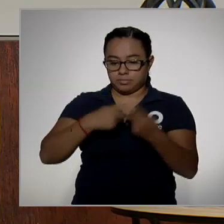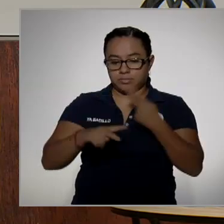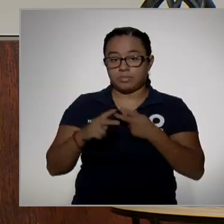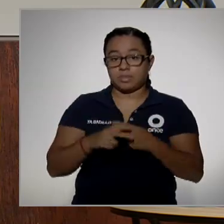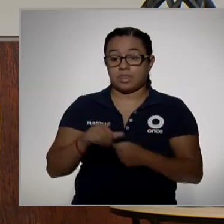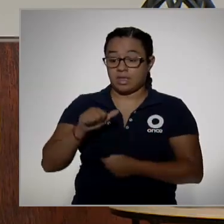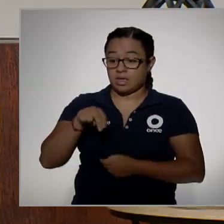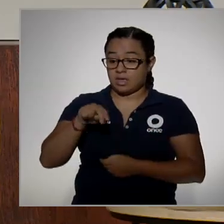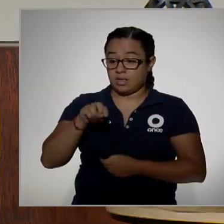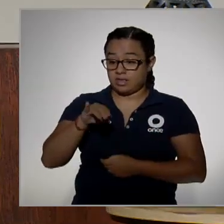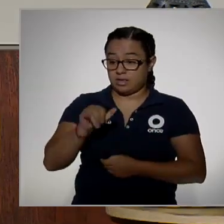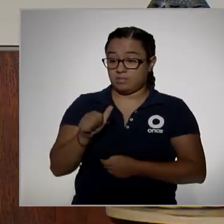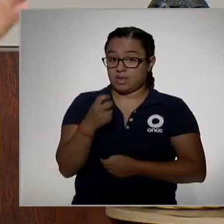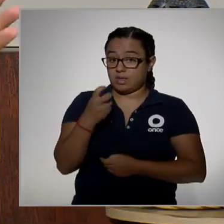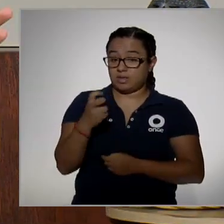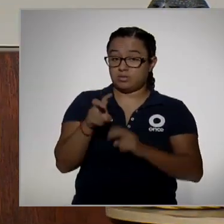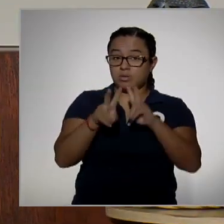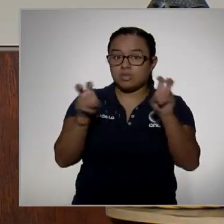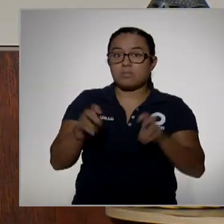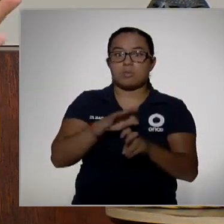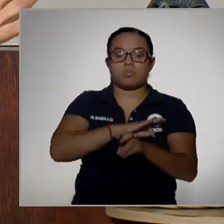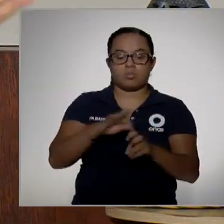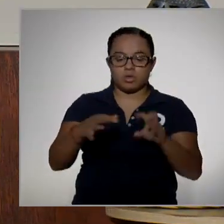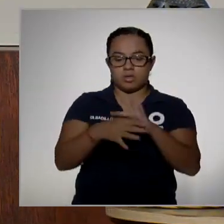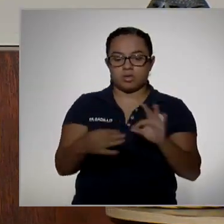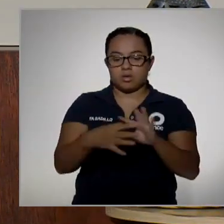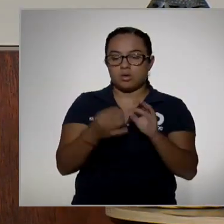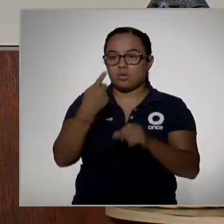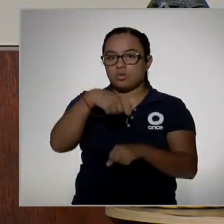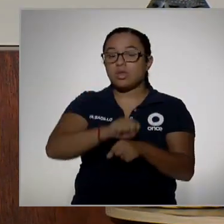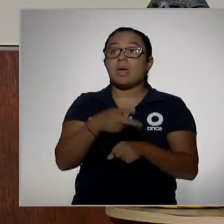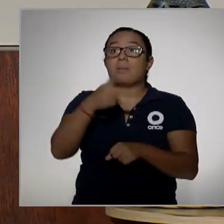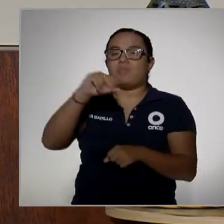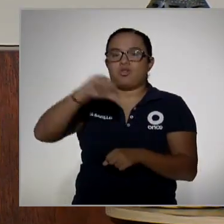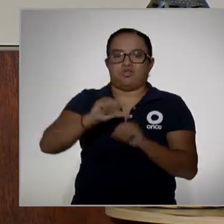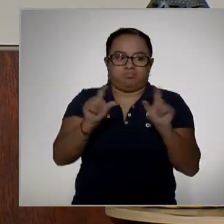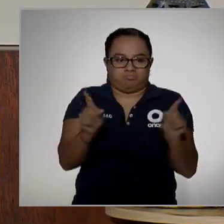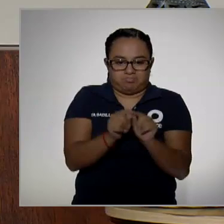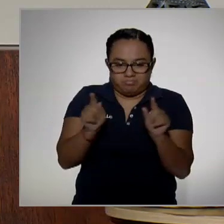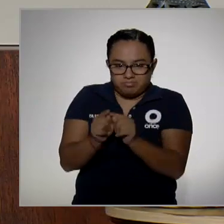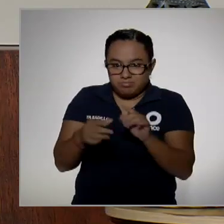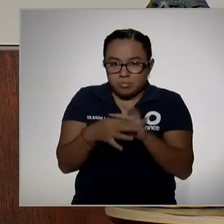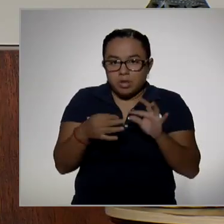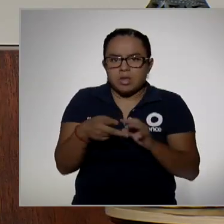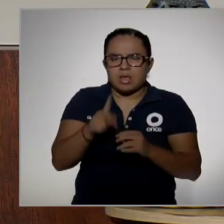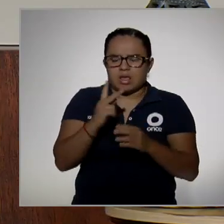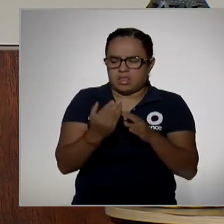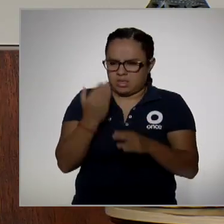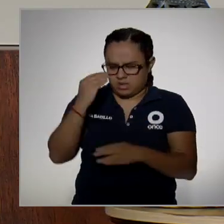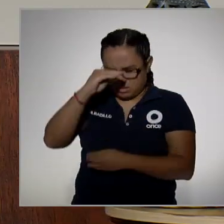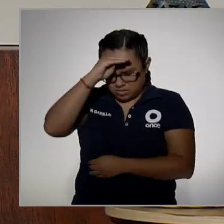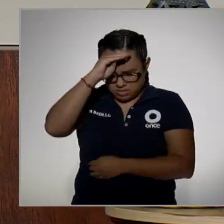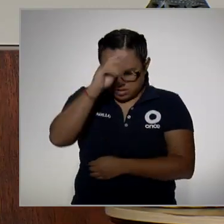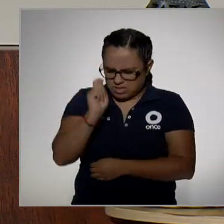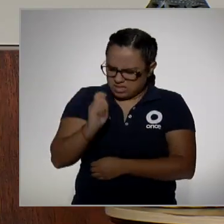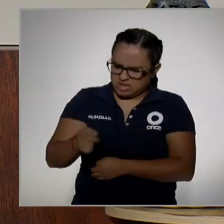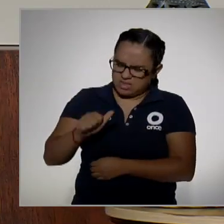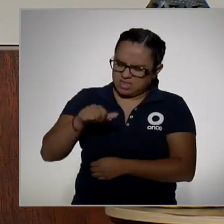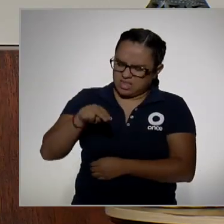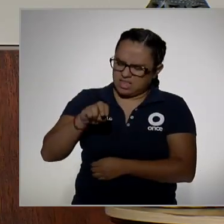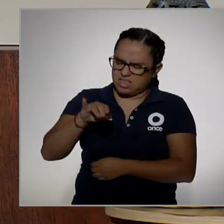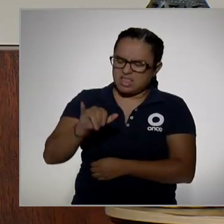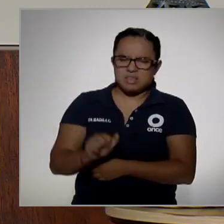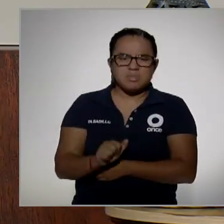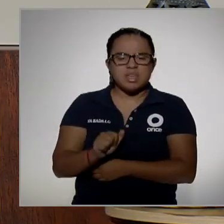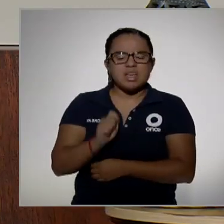digo la anemia es un tema que podría darnos para una semana pero vamos a tratarlo de hacer claro para que la gente que se preguntó en un principio que es la anemia que oído